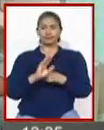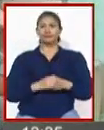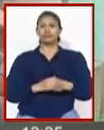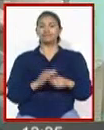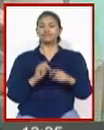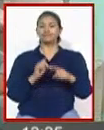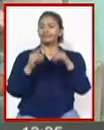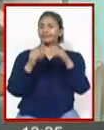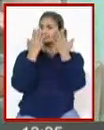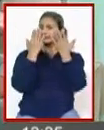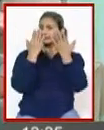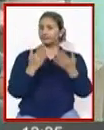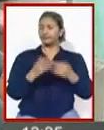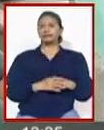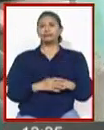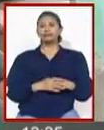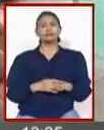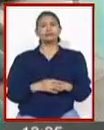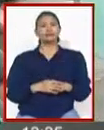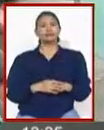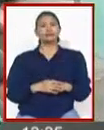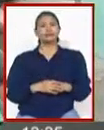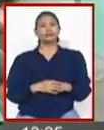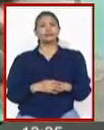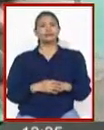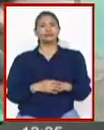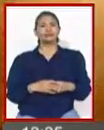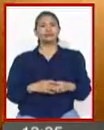pero lamentablemente ya no lo hará.